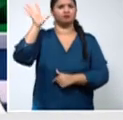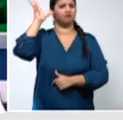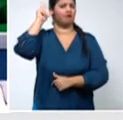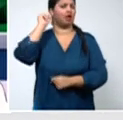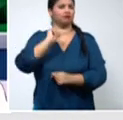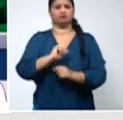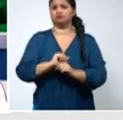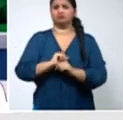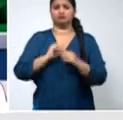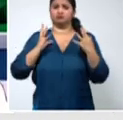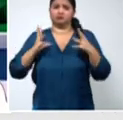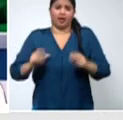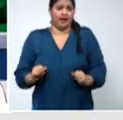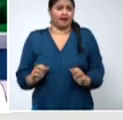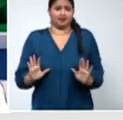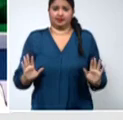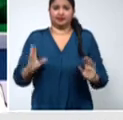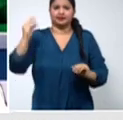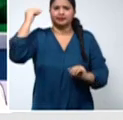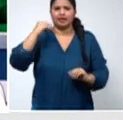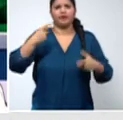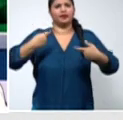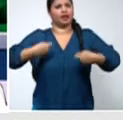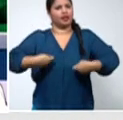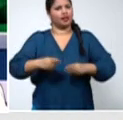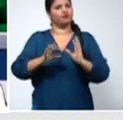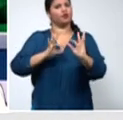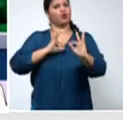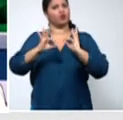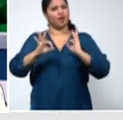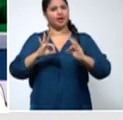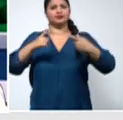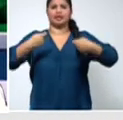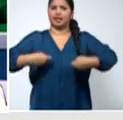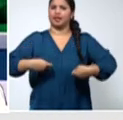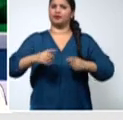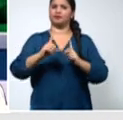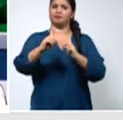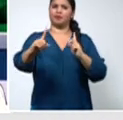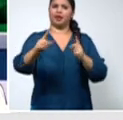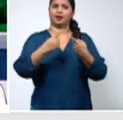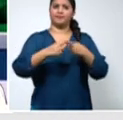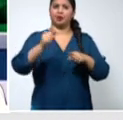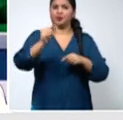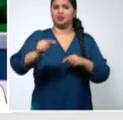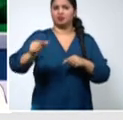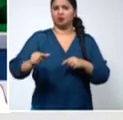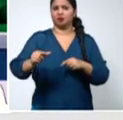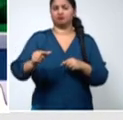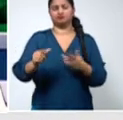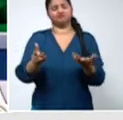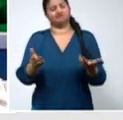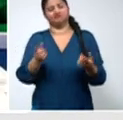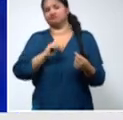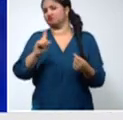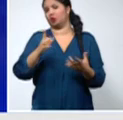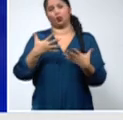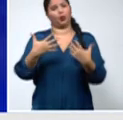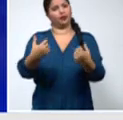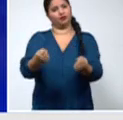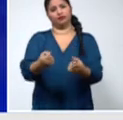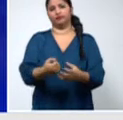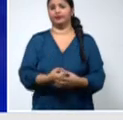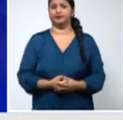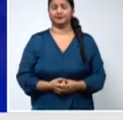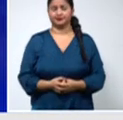Además, por síntomas no vamos a ver quién ahí tiene COVID, quién no tiene COVID. Y no solamente frente a nuestro Instituto Cubano de